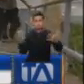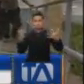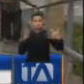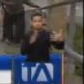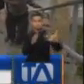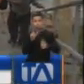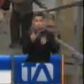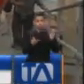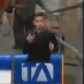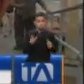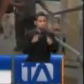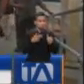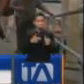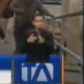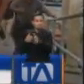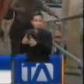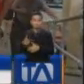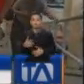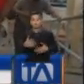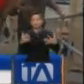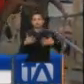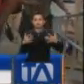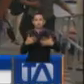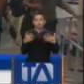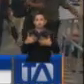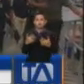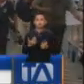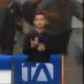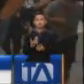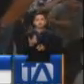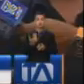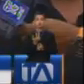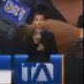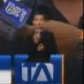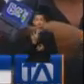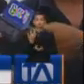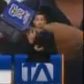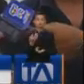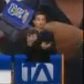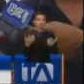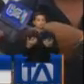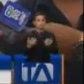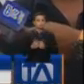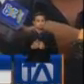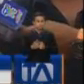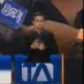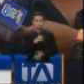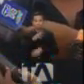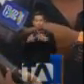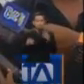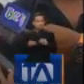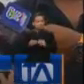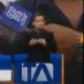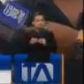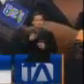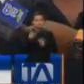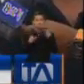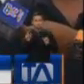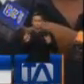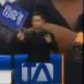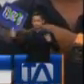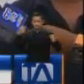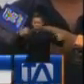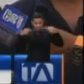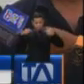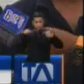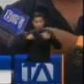protagonizaron el episodio más terrorífico en la vida de estos 12 bomberos voluntarios. Nos rodearon, entraron por proa, entraron por estribor y por popa. Desde el